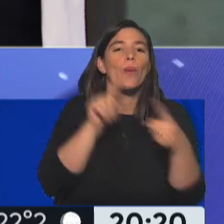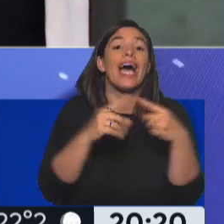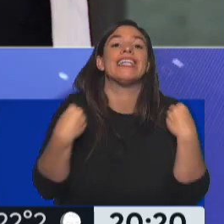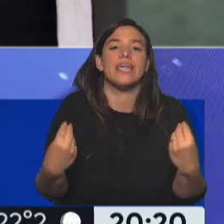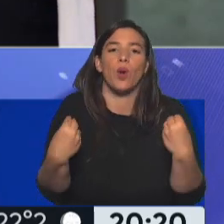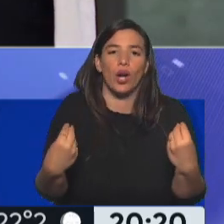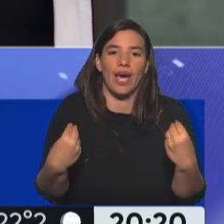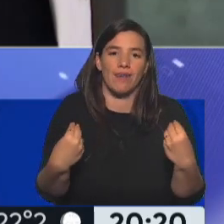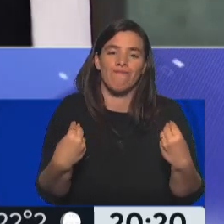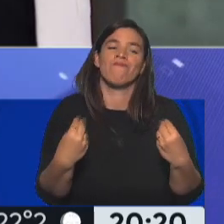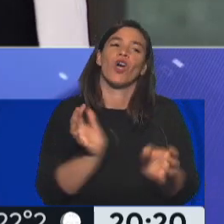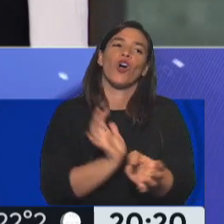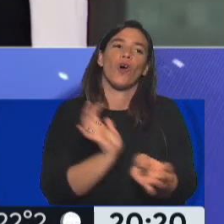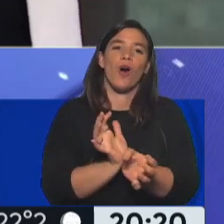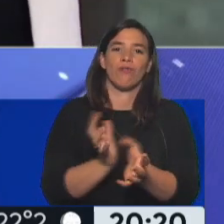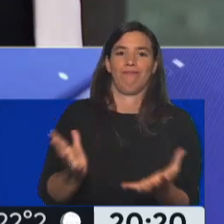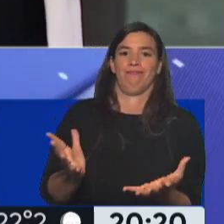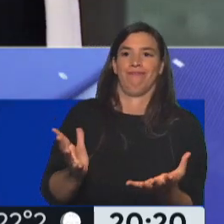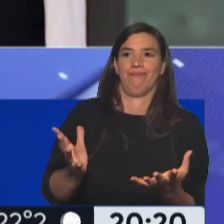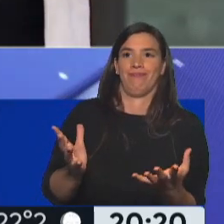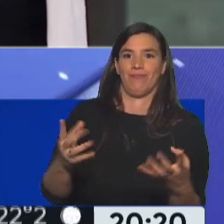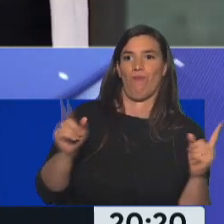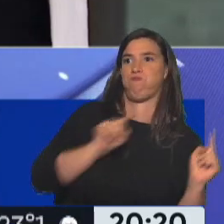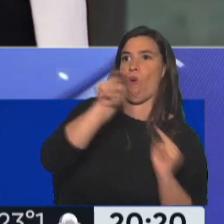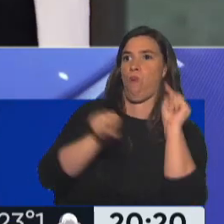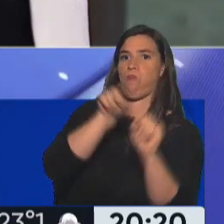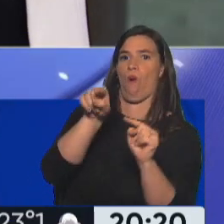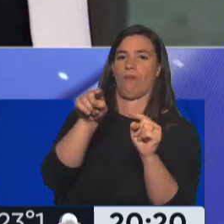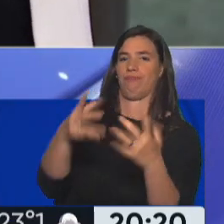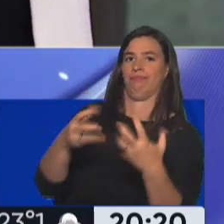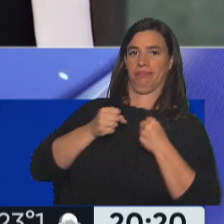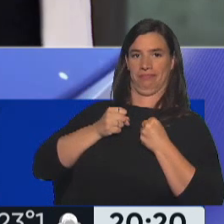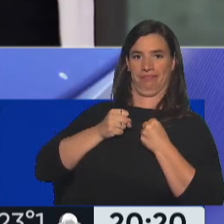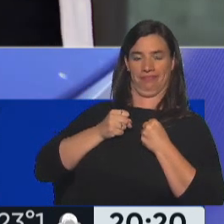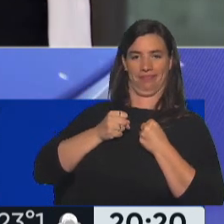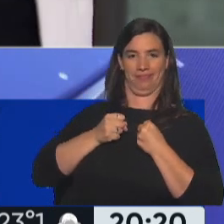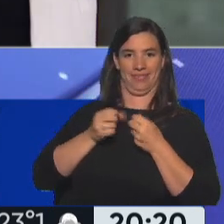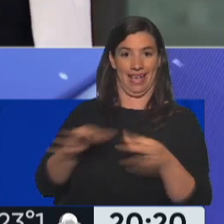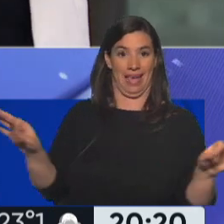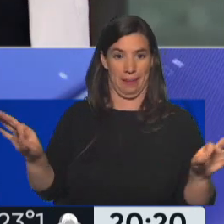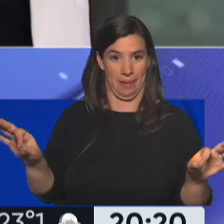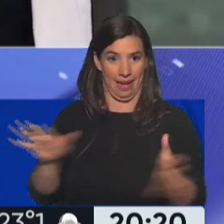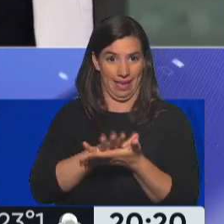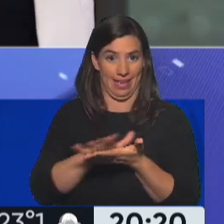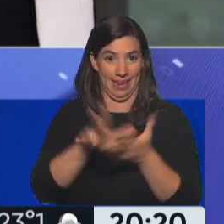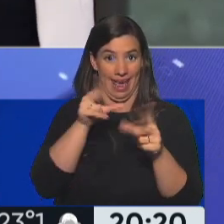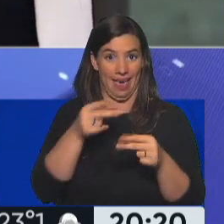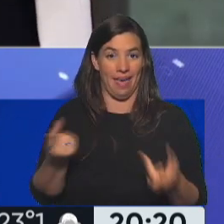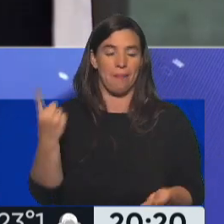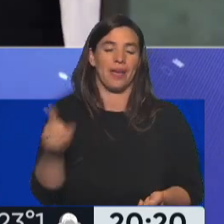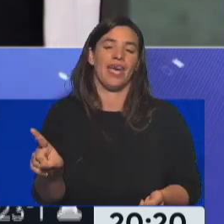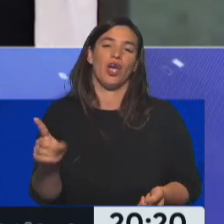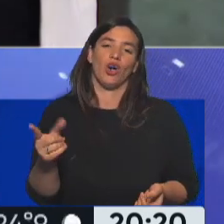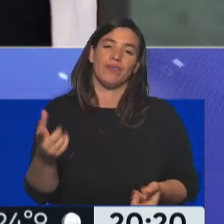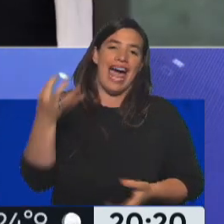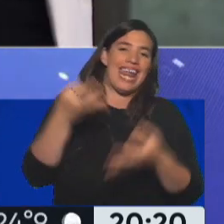persuadir que se llegue a un ataque de estas características y además, o el trasfondo que se analiza es